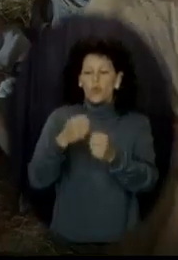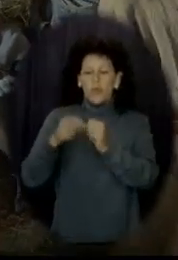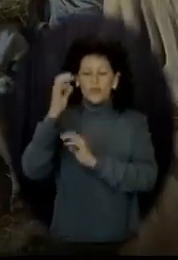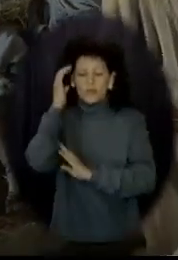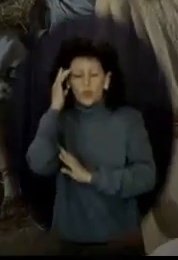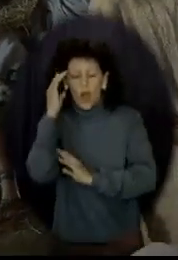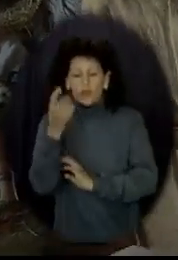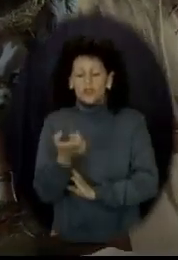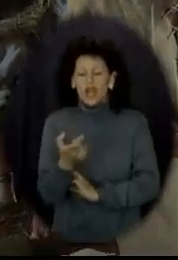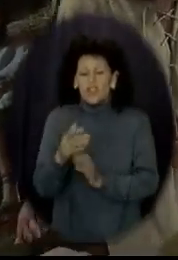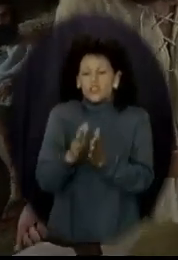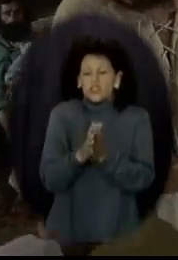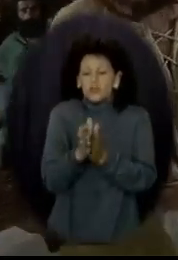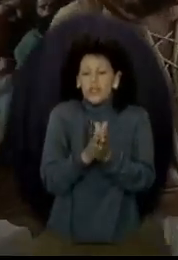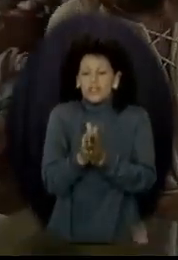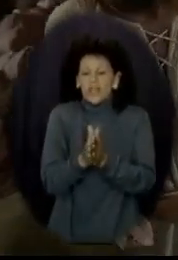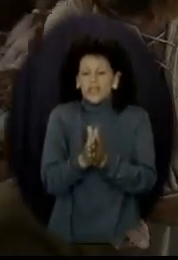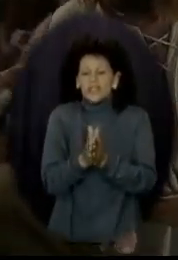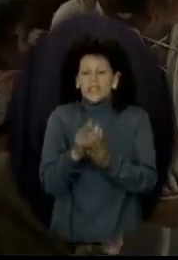placeres poco a poco los ahogan.